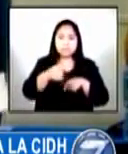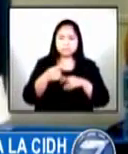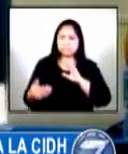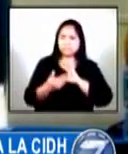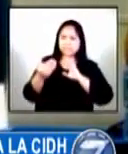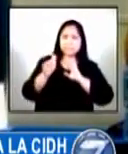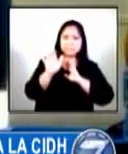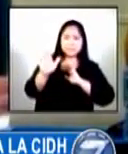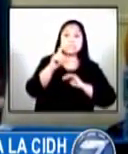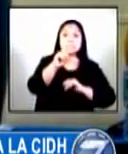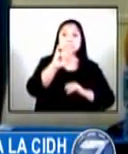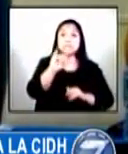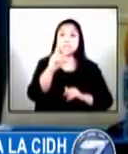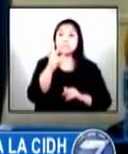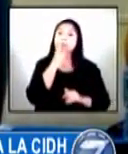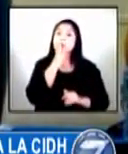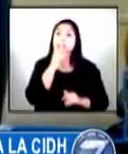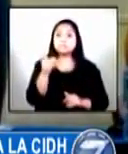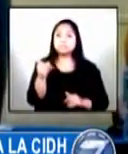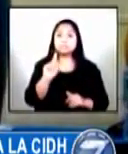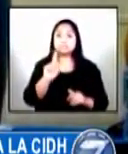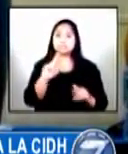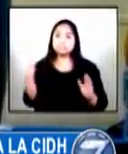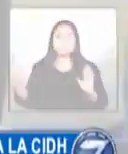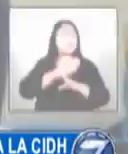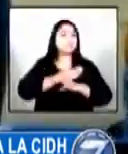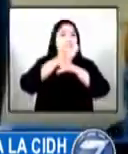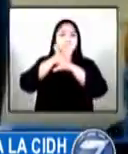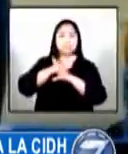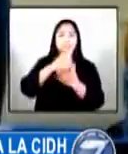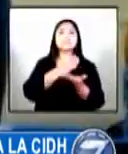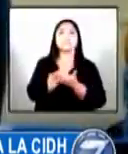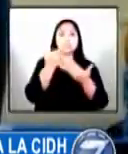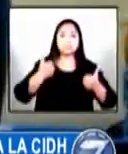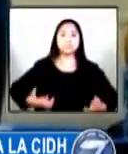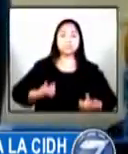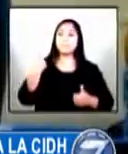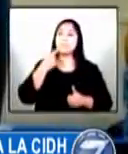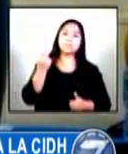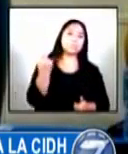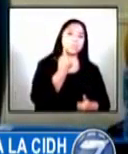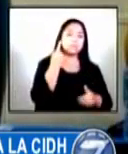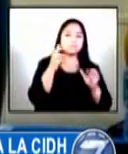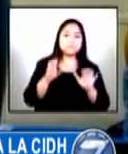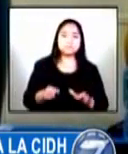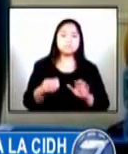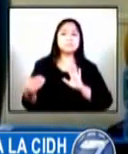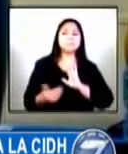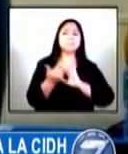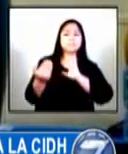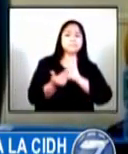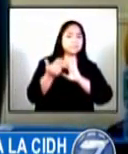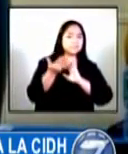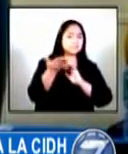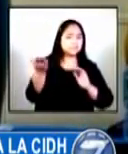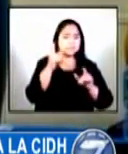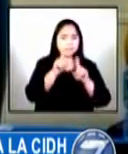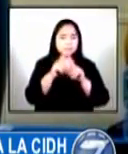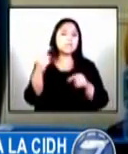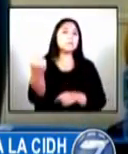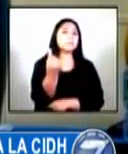la CIDH no debería ser activista. Una vulneración semejante al principio